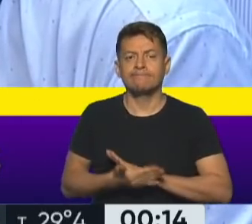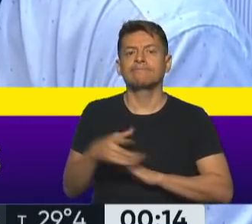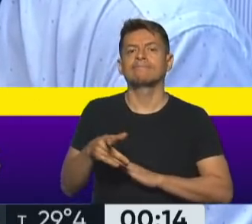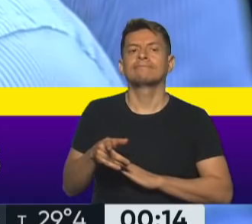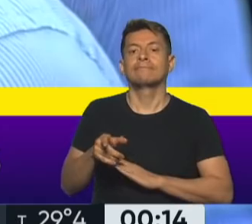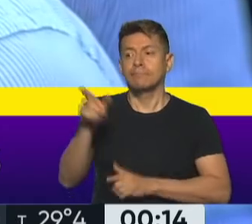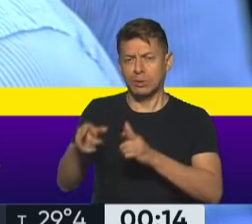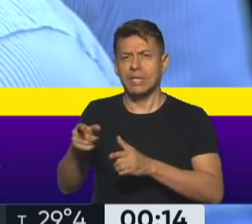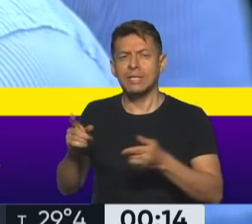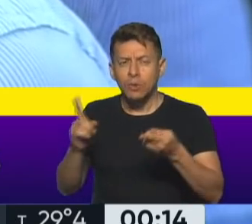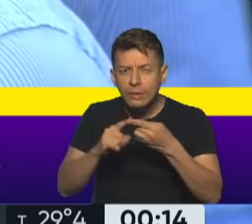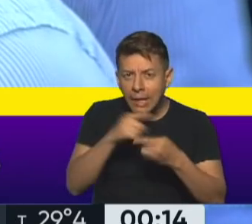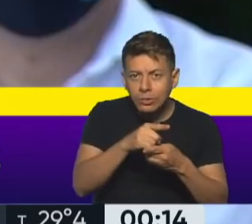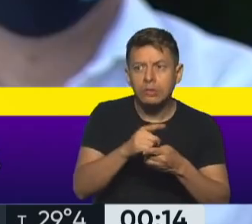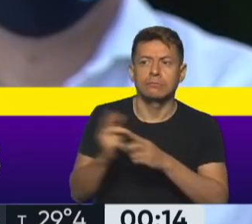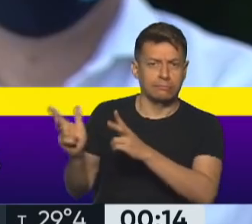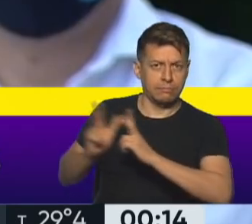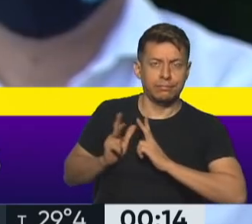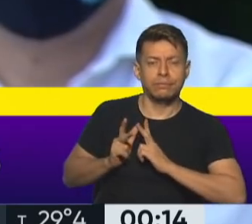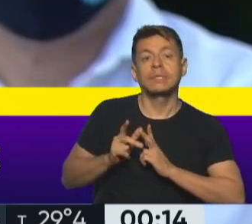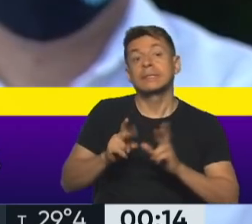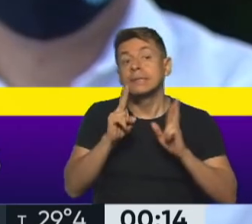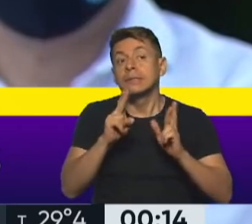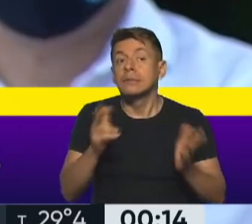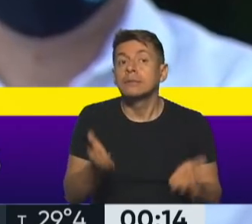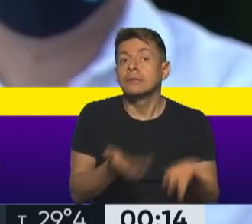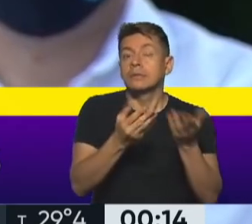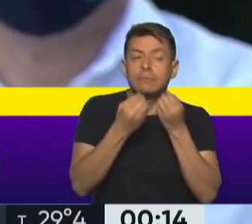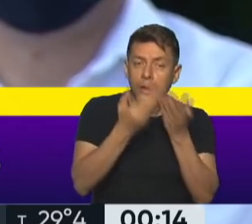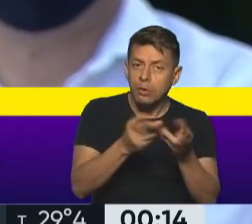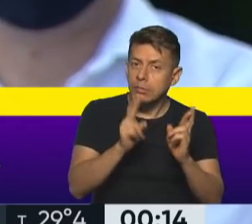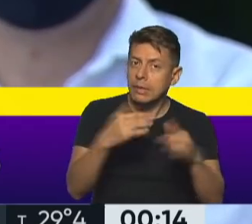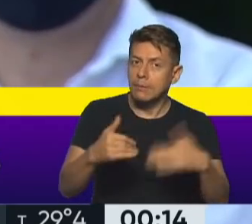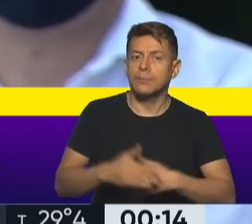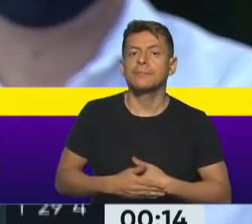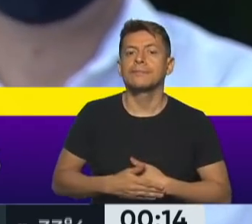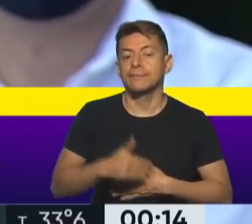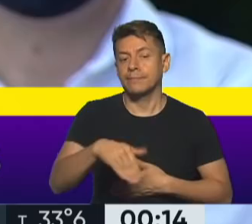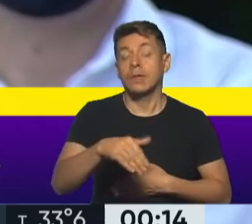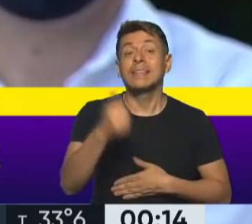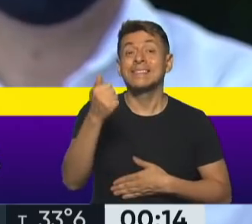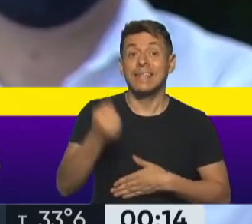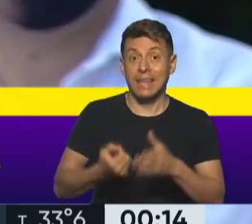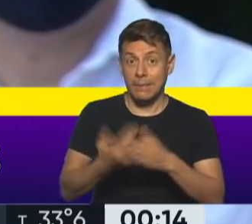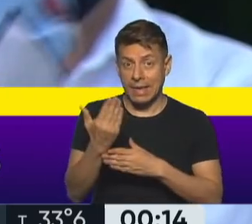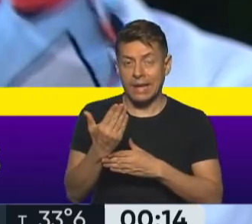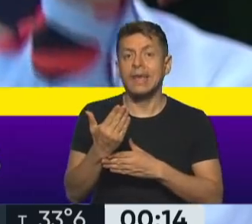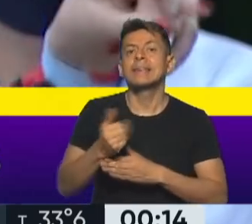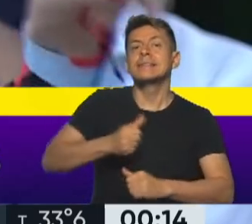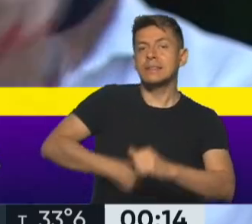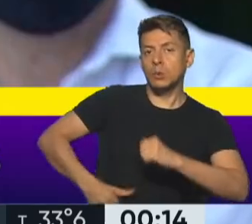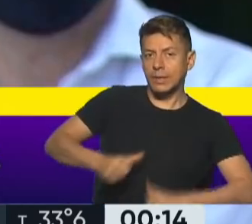vicepresidenta, quienes le desearon una pronta recuperación. La cirugía está programada para las 6 de la mañana. Se espera